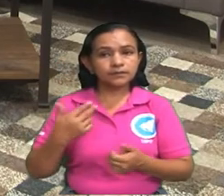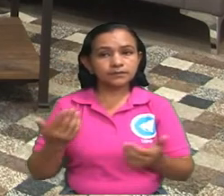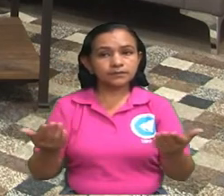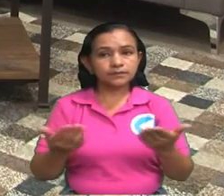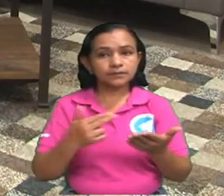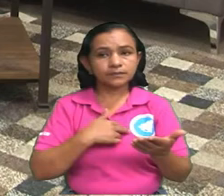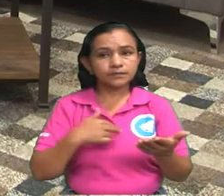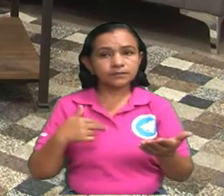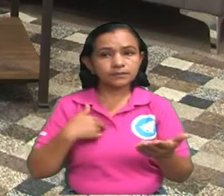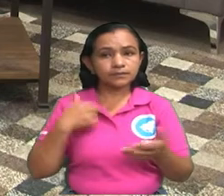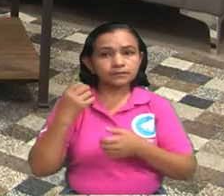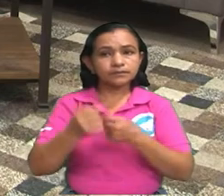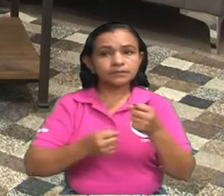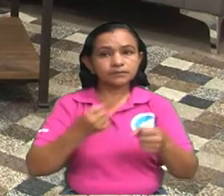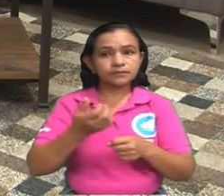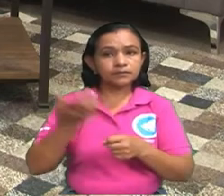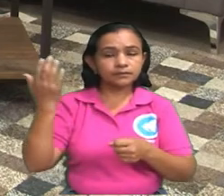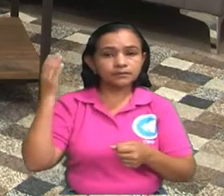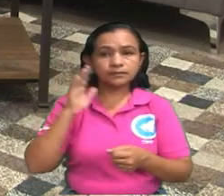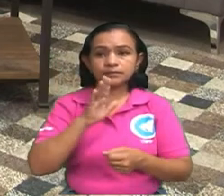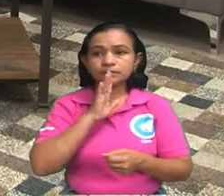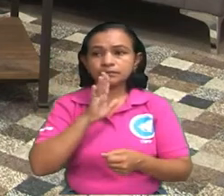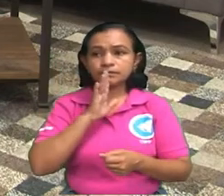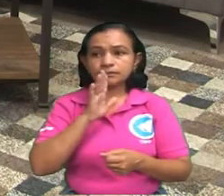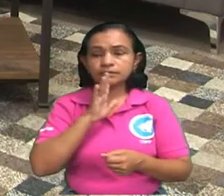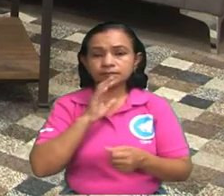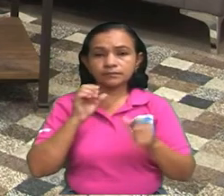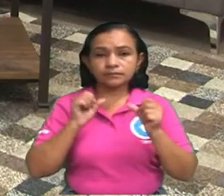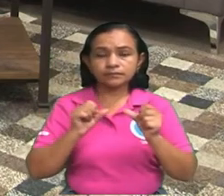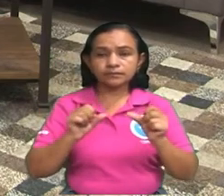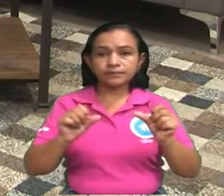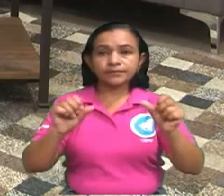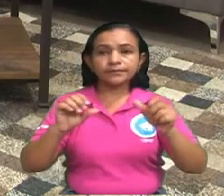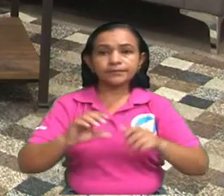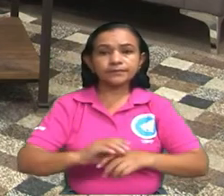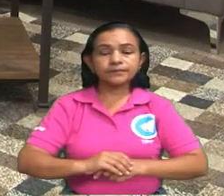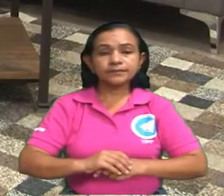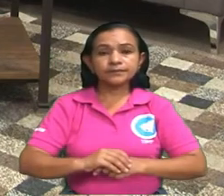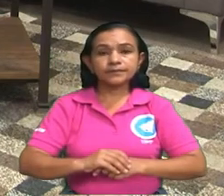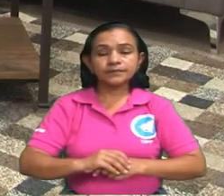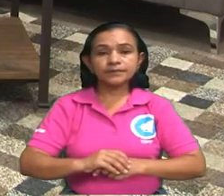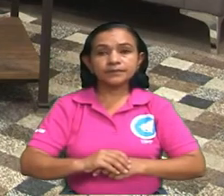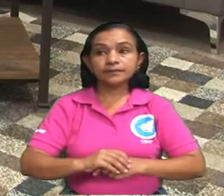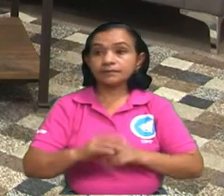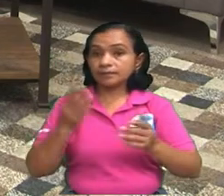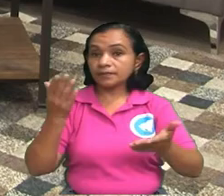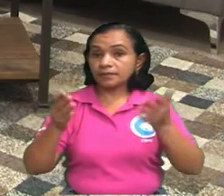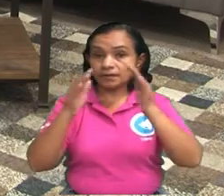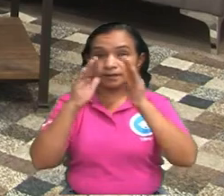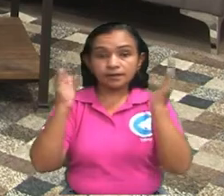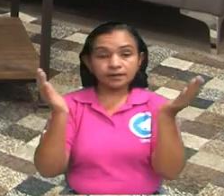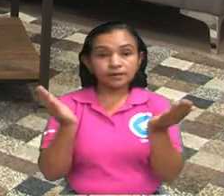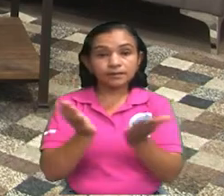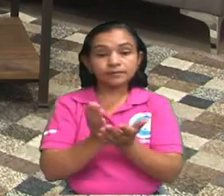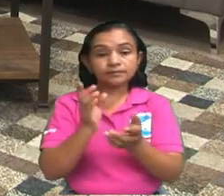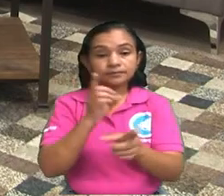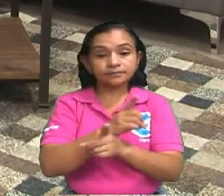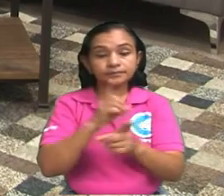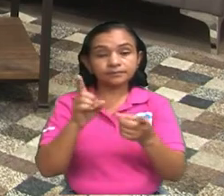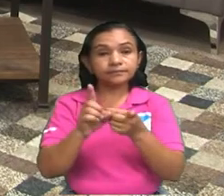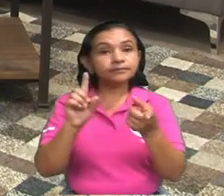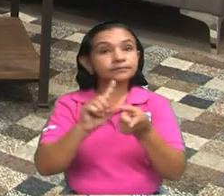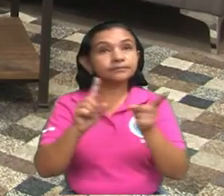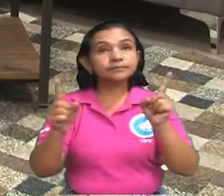siendo hace tanto tiempo este discurso todavía es vigente. Parecería que el mundo debería haber cambiado, pero